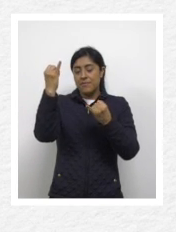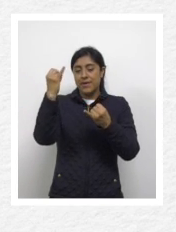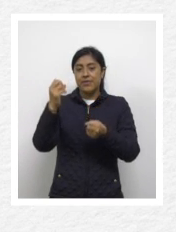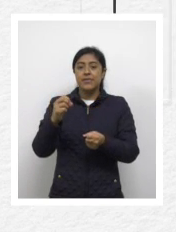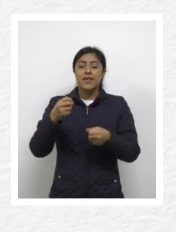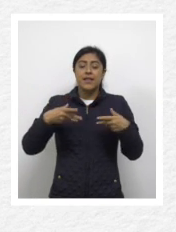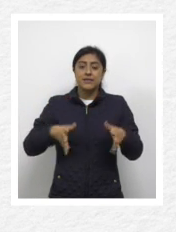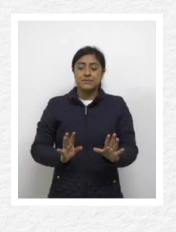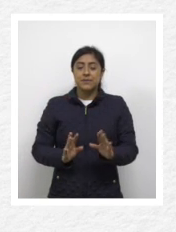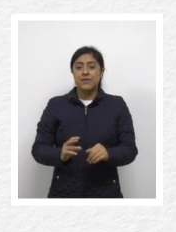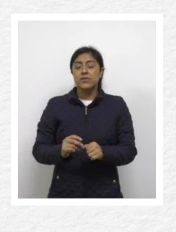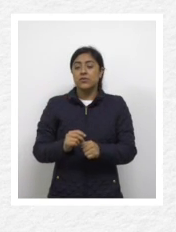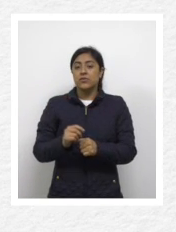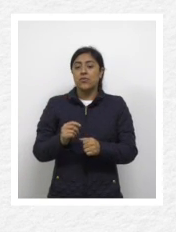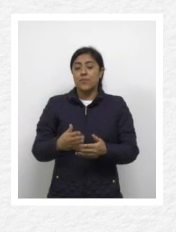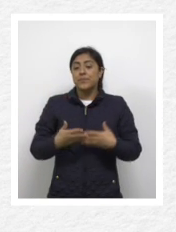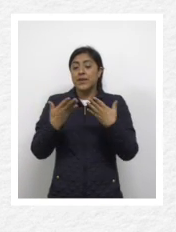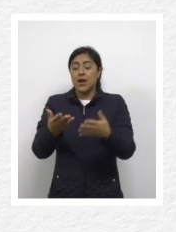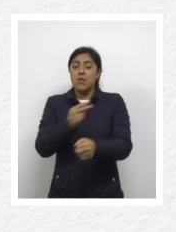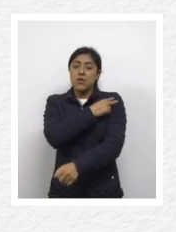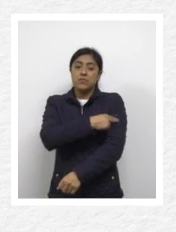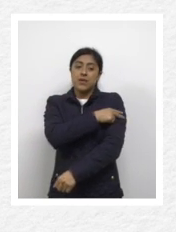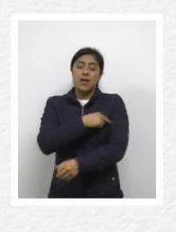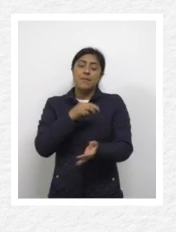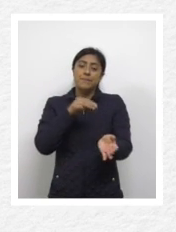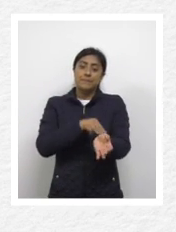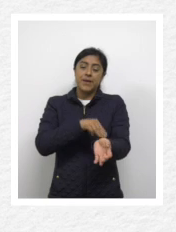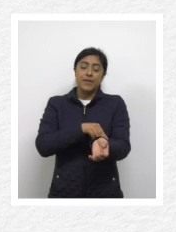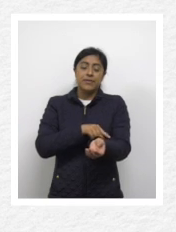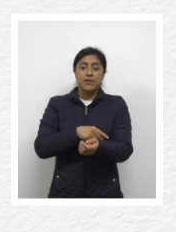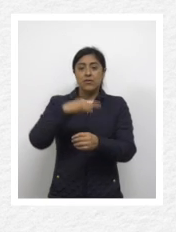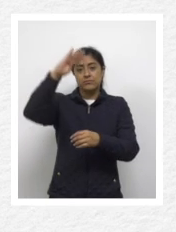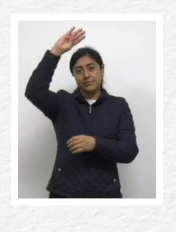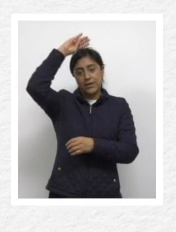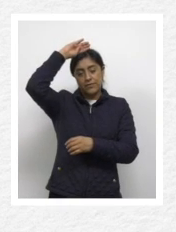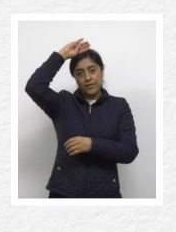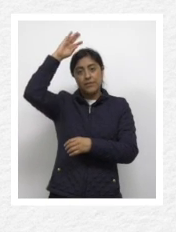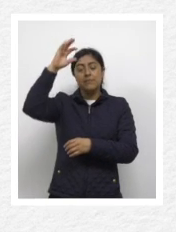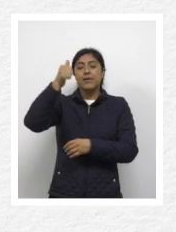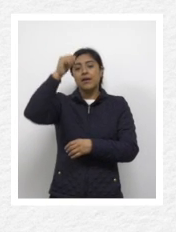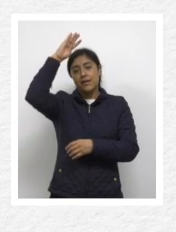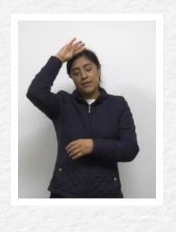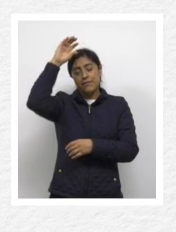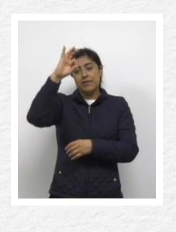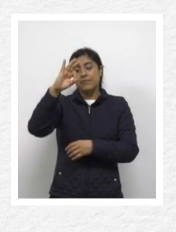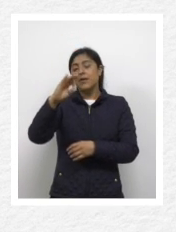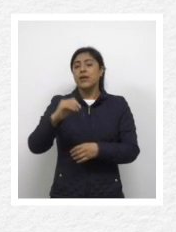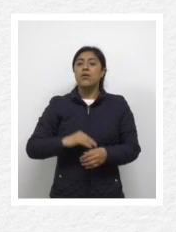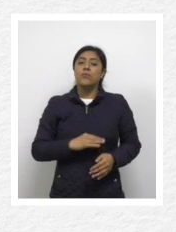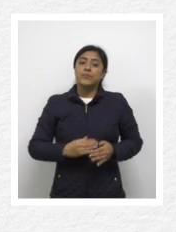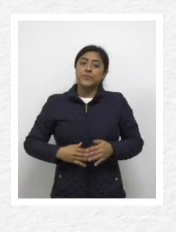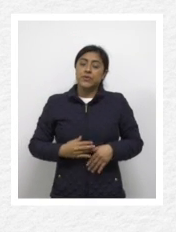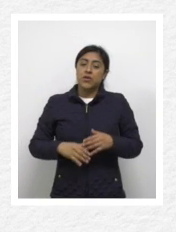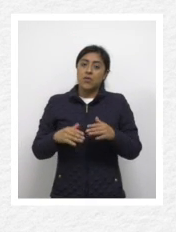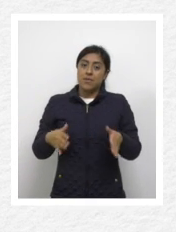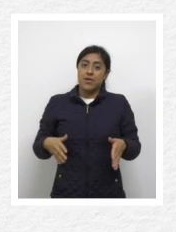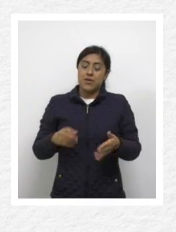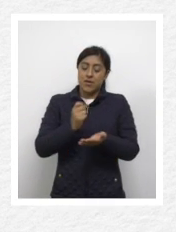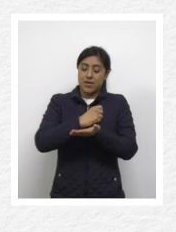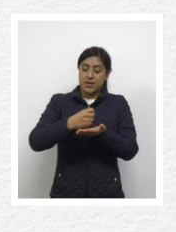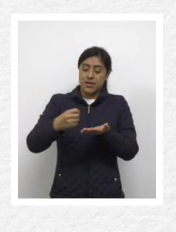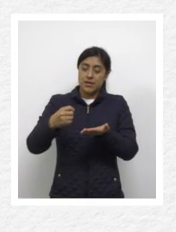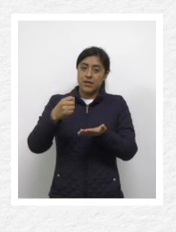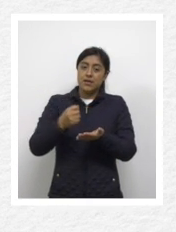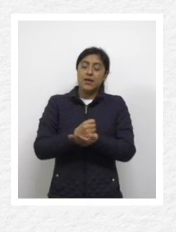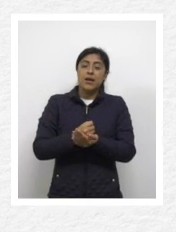Informe de nacimiento extendido por el centro hospitalario. Médico, enfermera, enfermero.